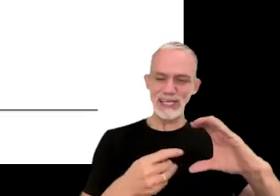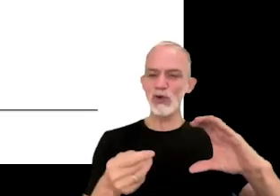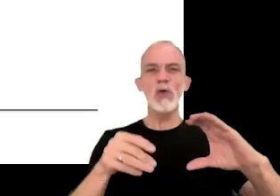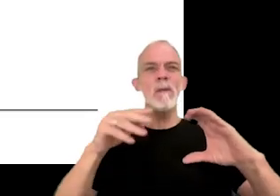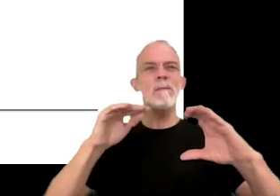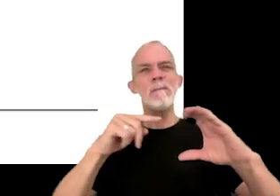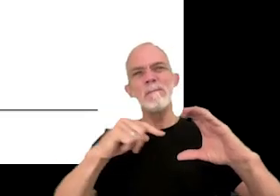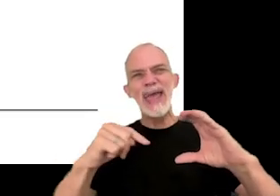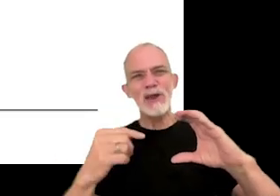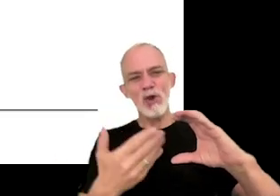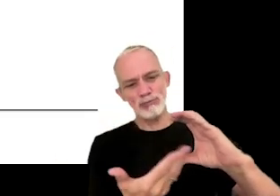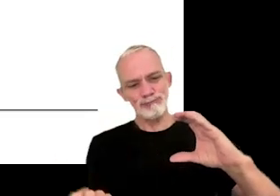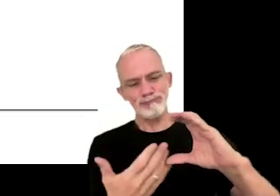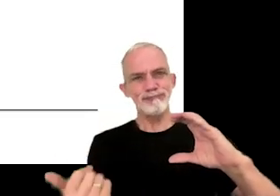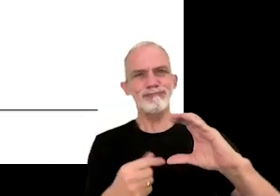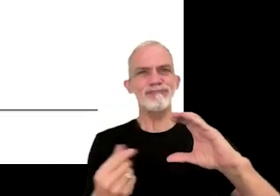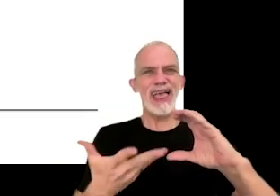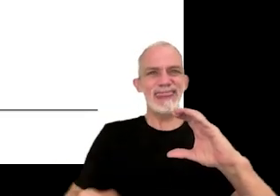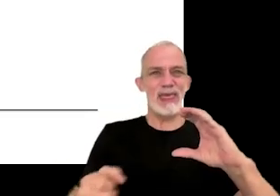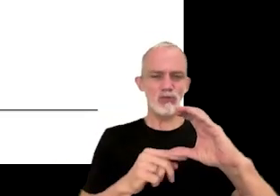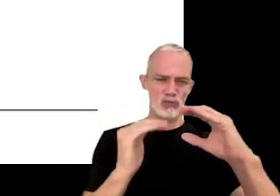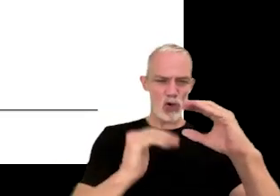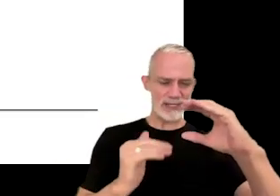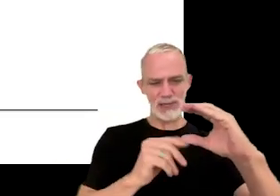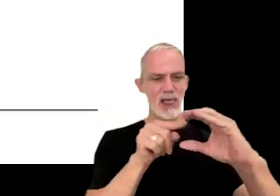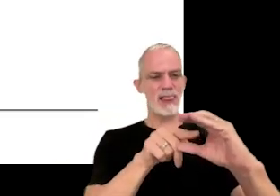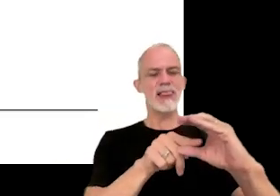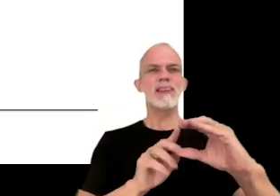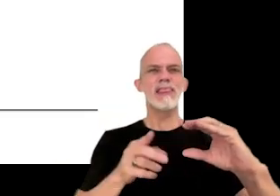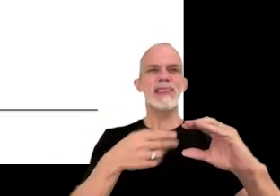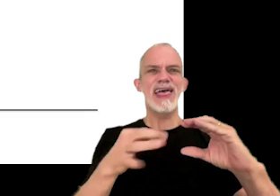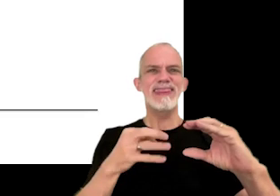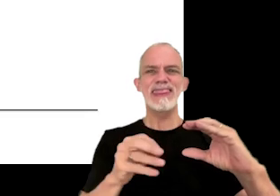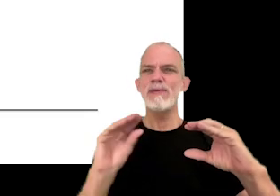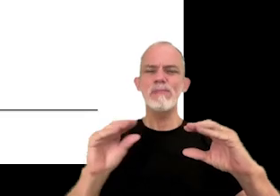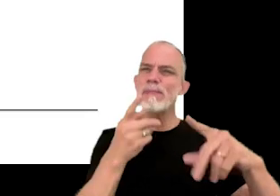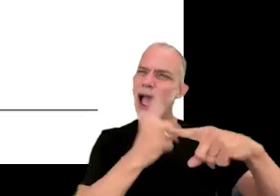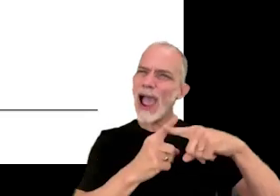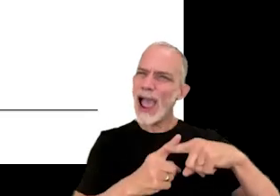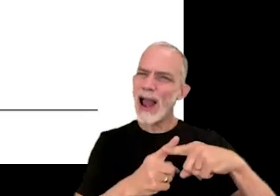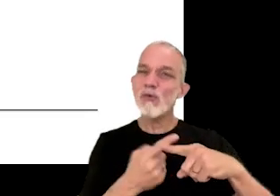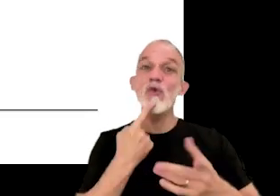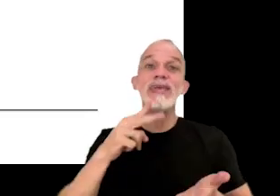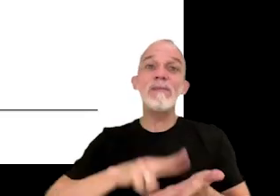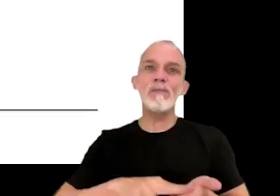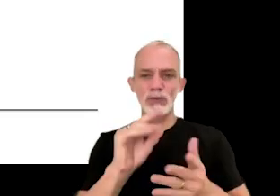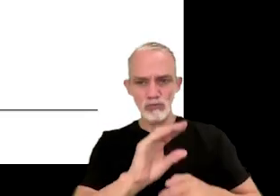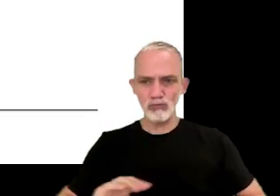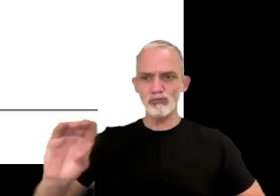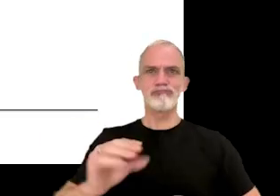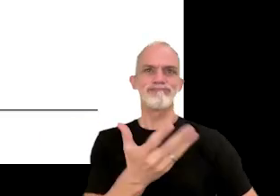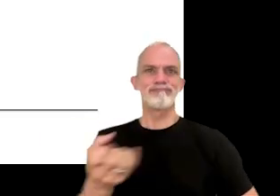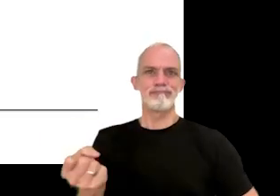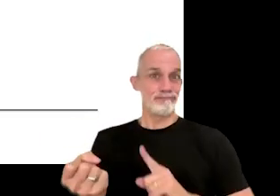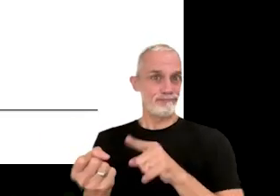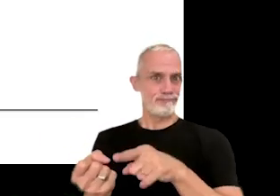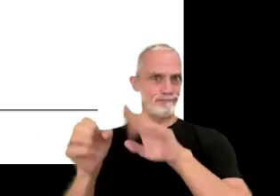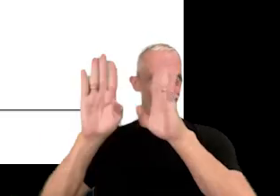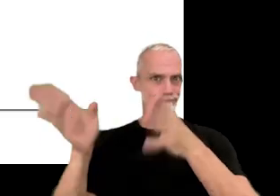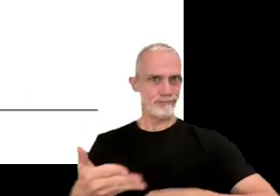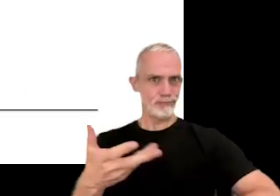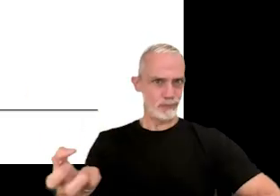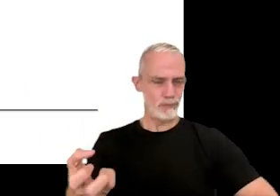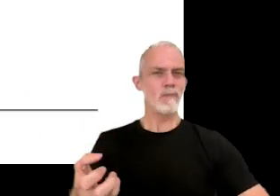deducciones, para establecer la alícuota y calcular el impuesto que tendría que retenerse, pero